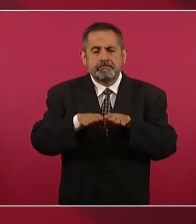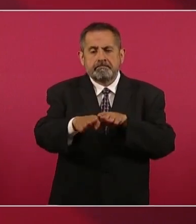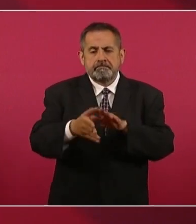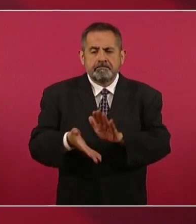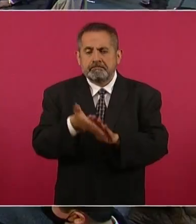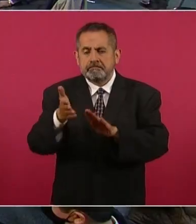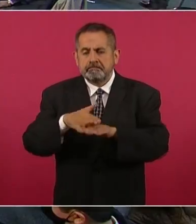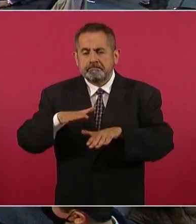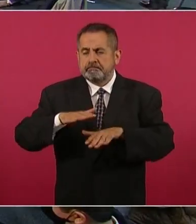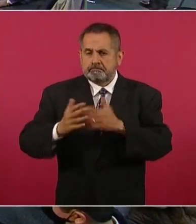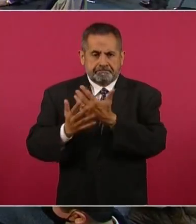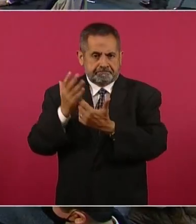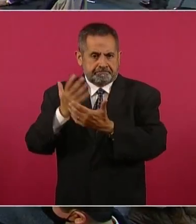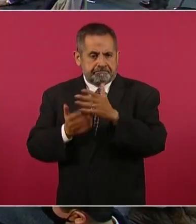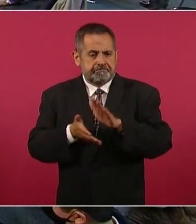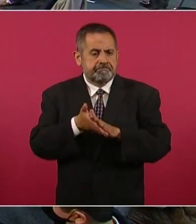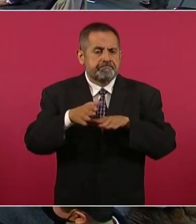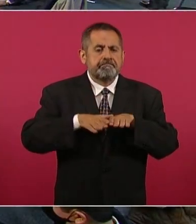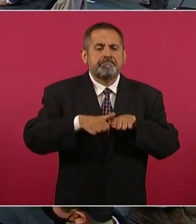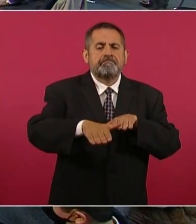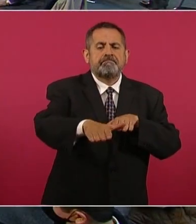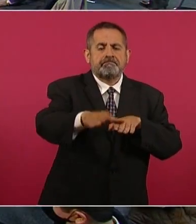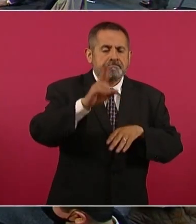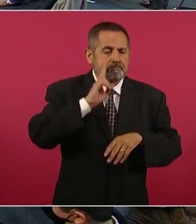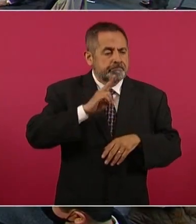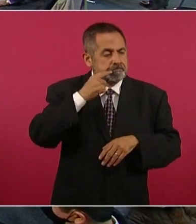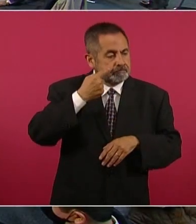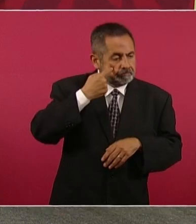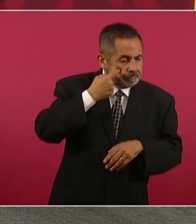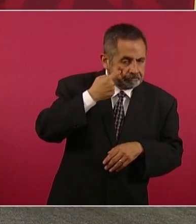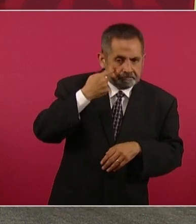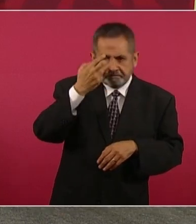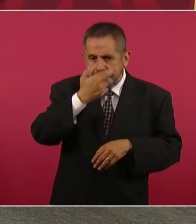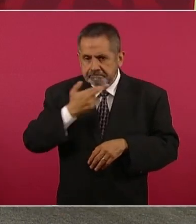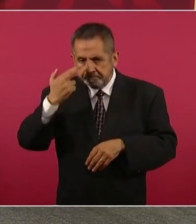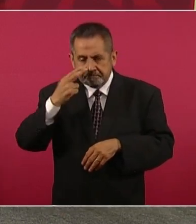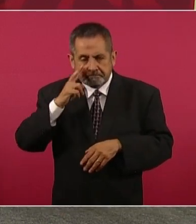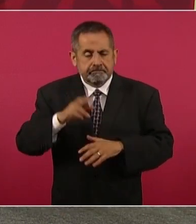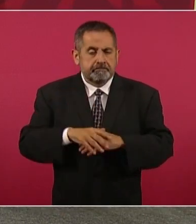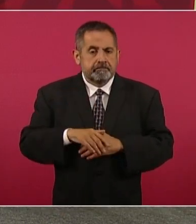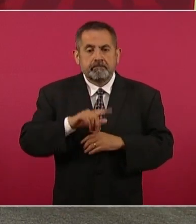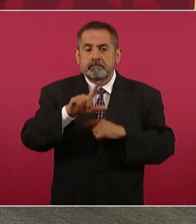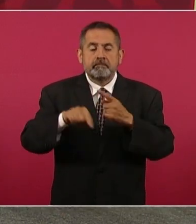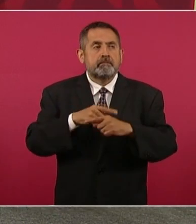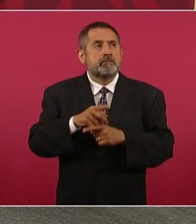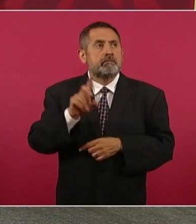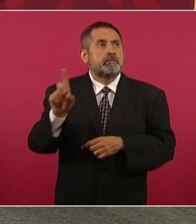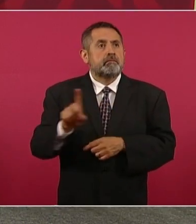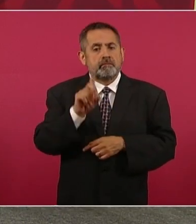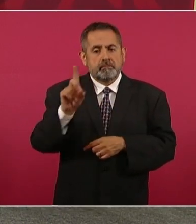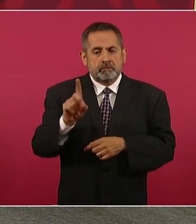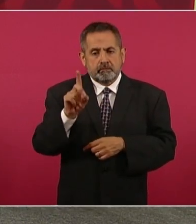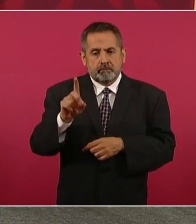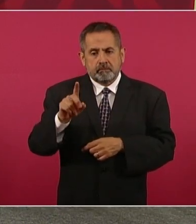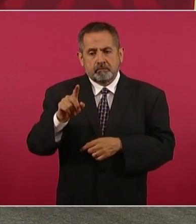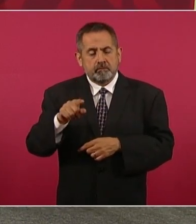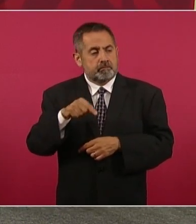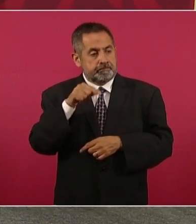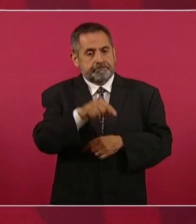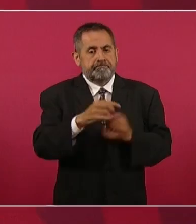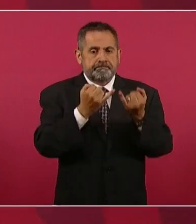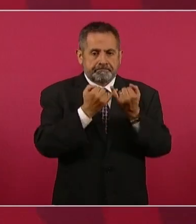obra que se están construyendo y el domingo vamos a inaugurar